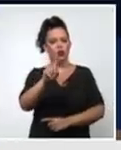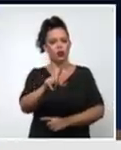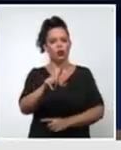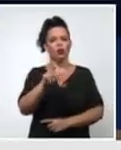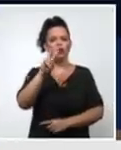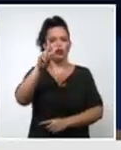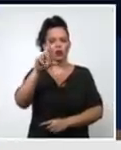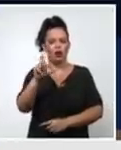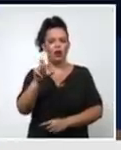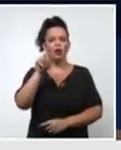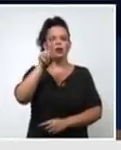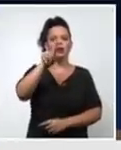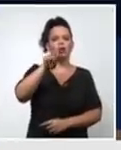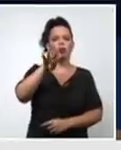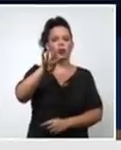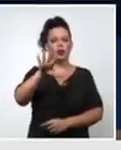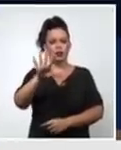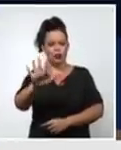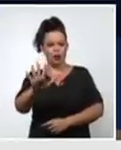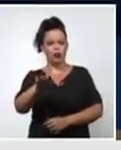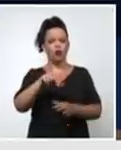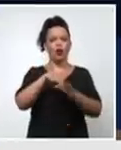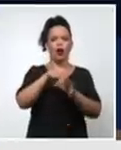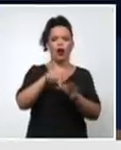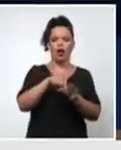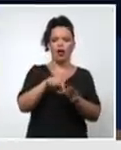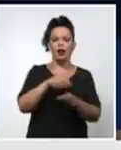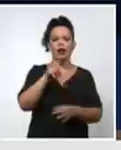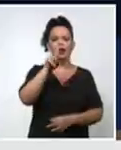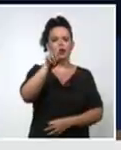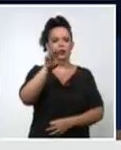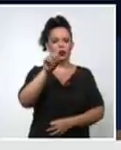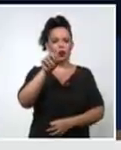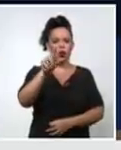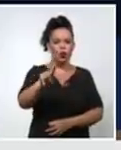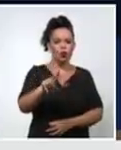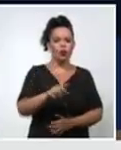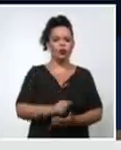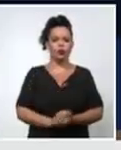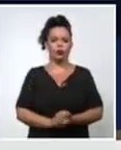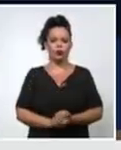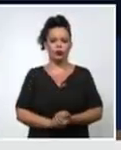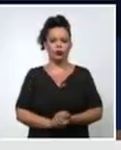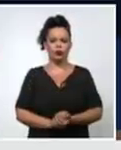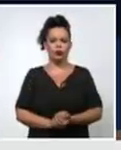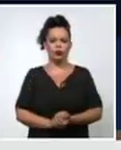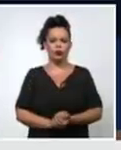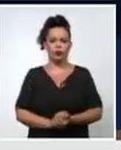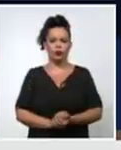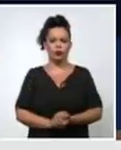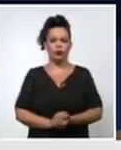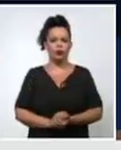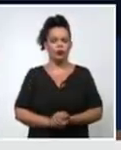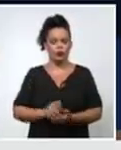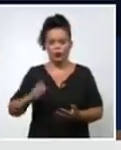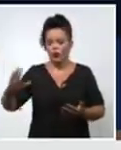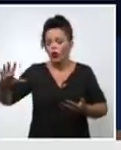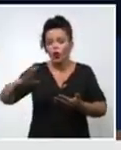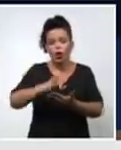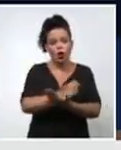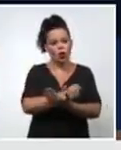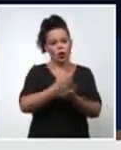145, el municipio especial Isla de la Juventud 101, y de todas las provincias se procesaron.